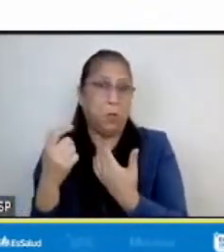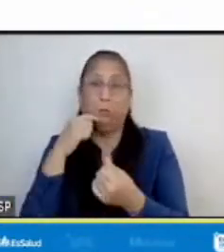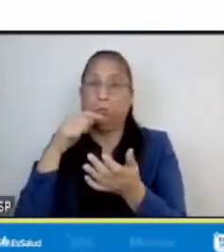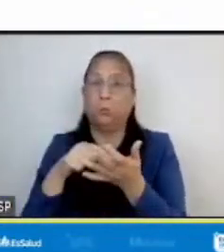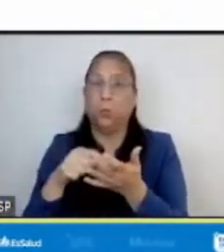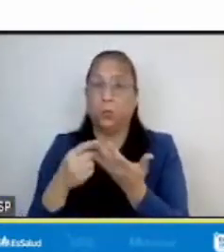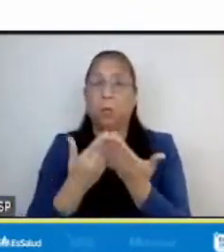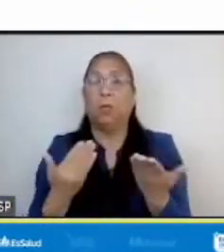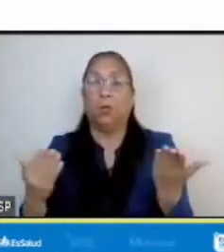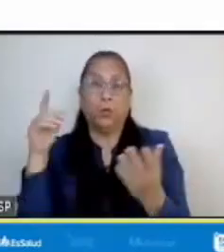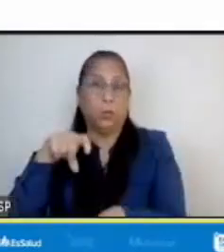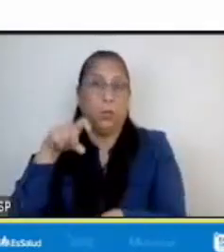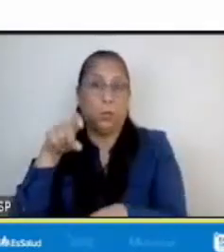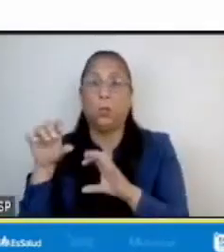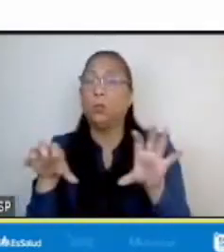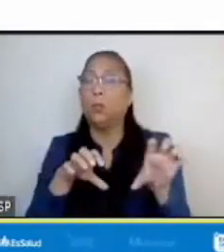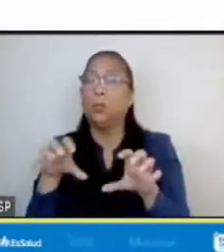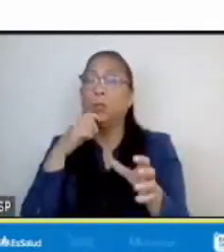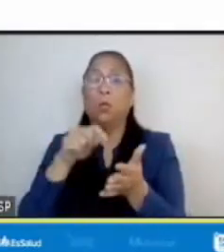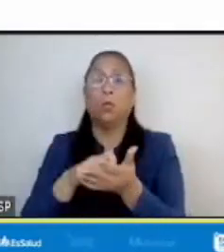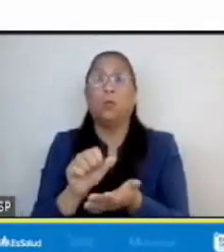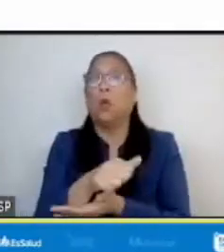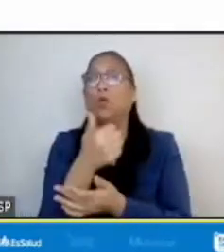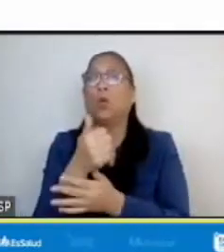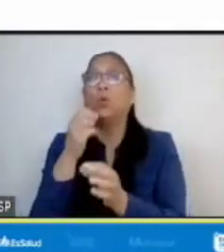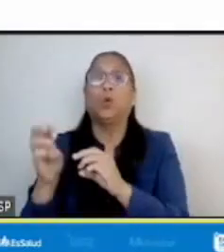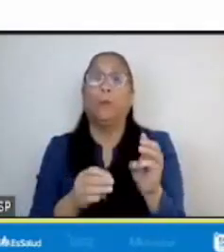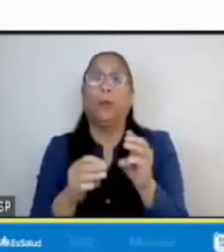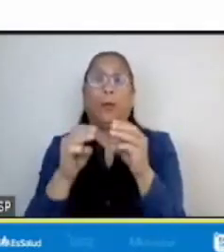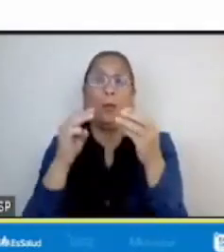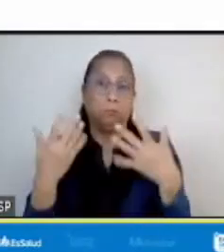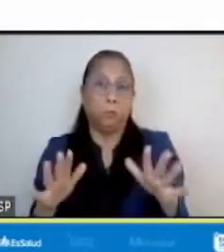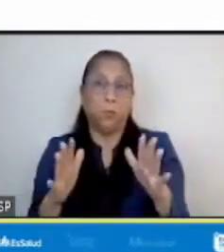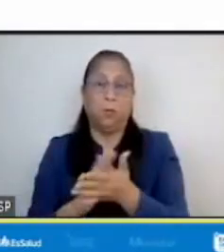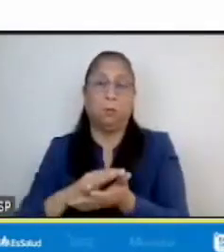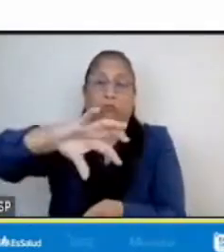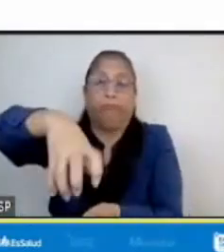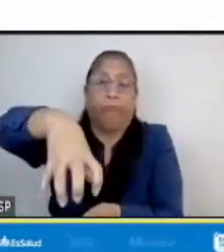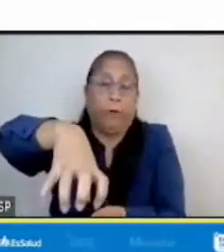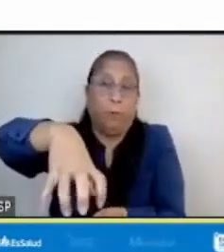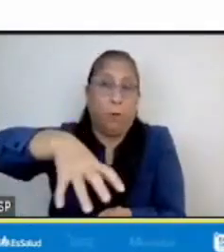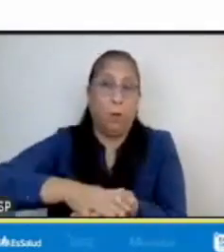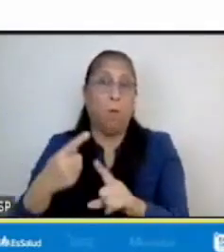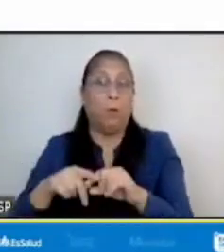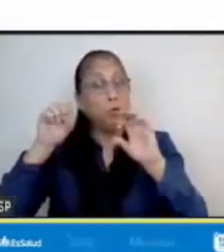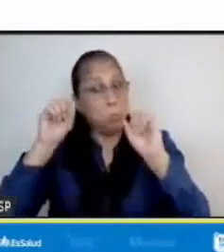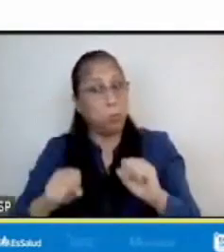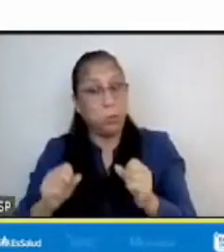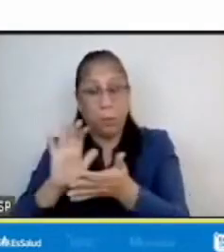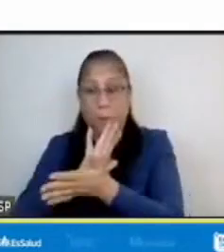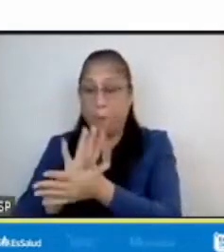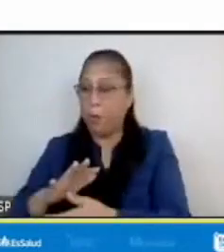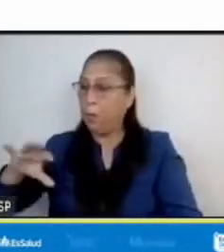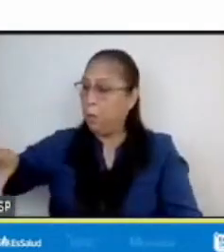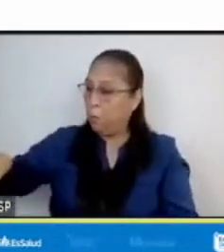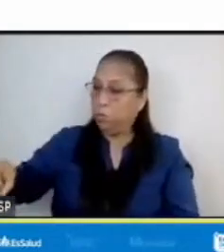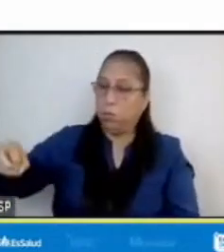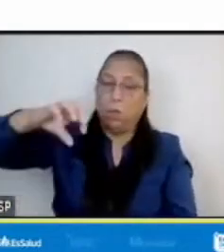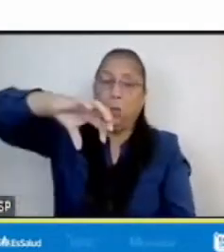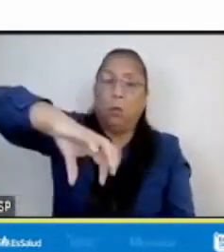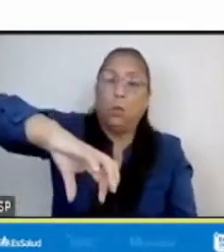cosas que tenga que hacer. Obviamente, si no hay otra manera, ya lo secas, lo cierras con la mano, no hay de otra, pero si es posible que haya papel a la mano, te sacas